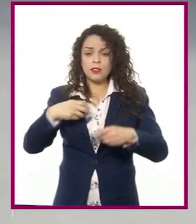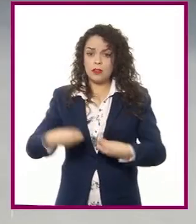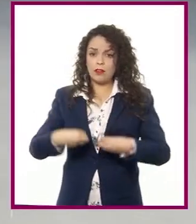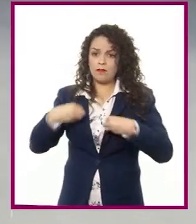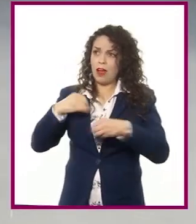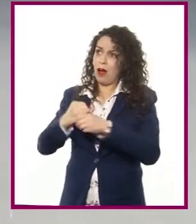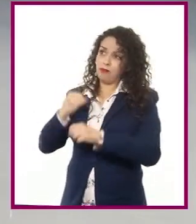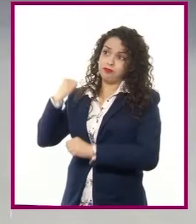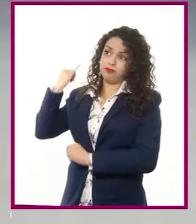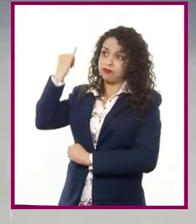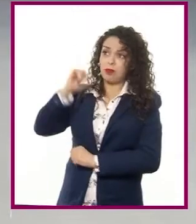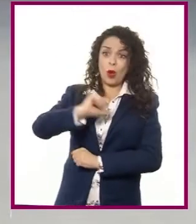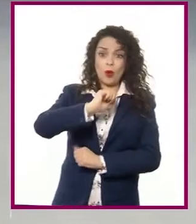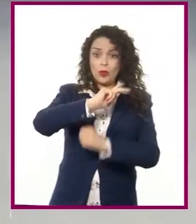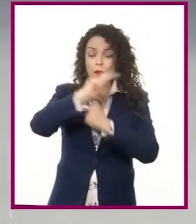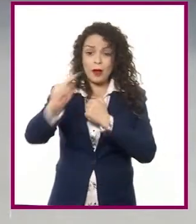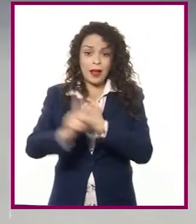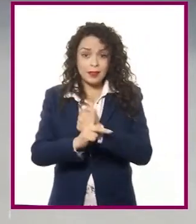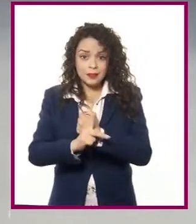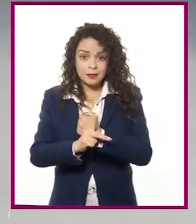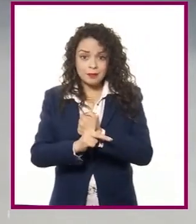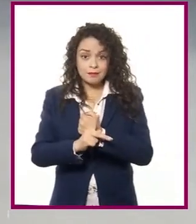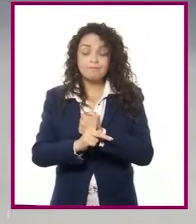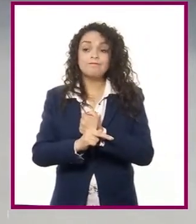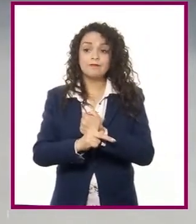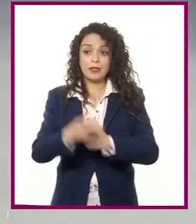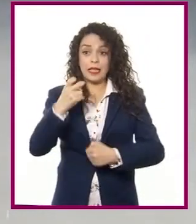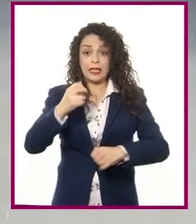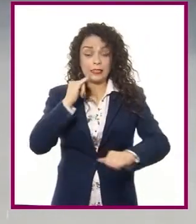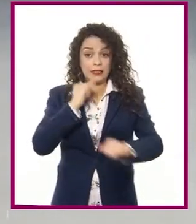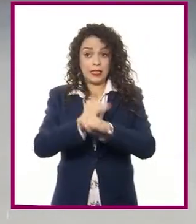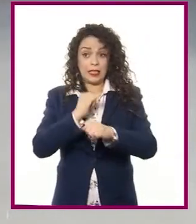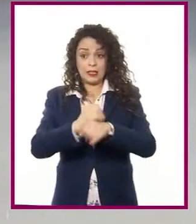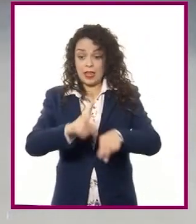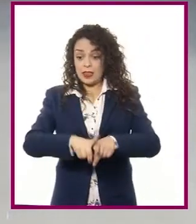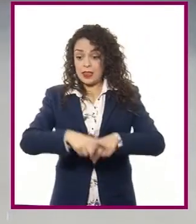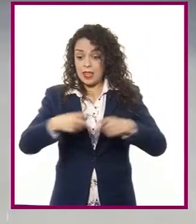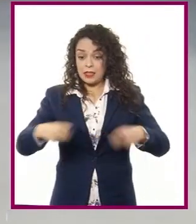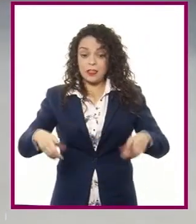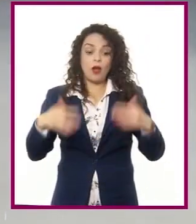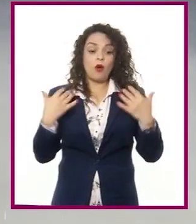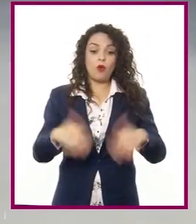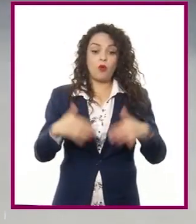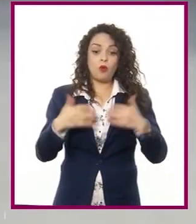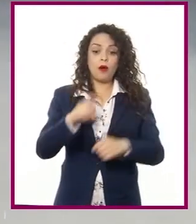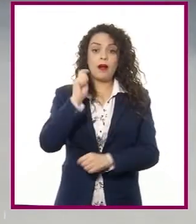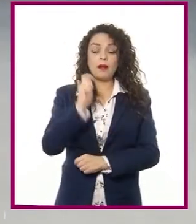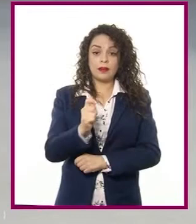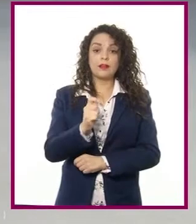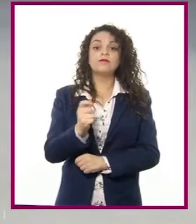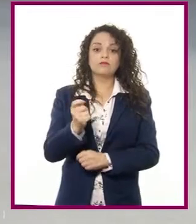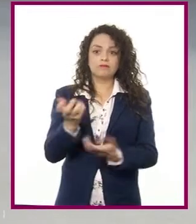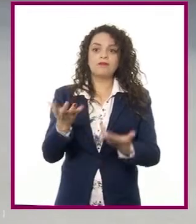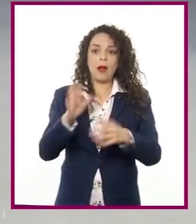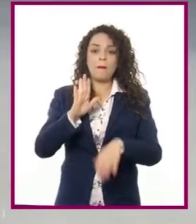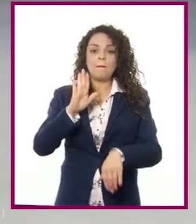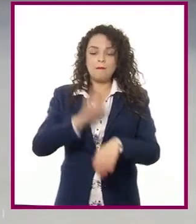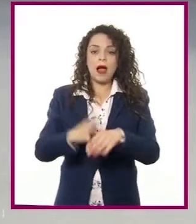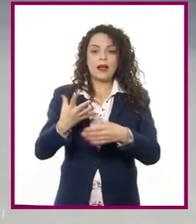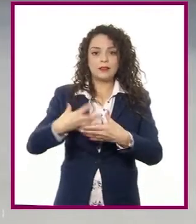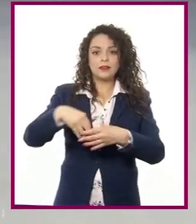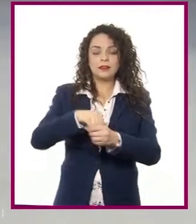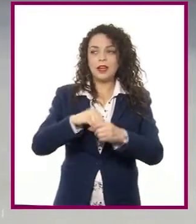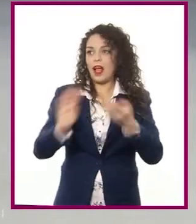mundo. El desarrollo del Internet también implicó un paso más para la integración del mundo. Se